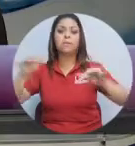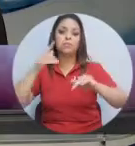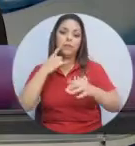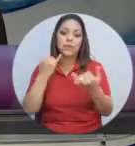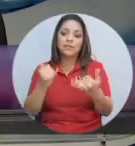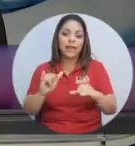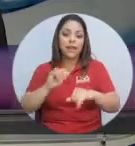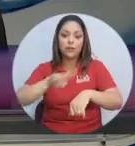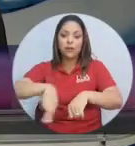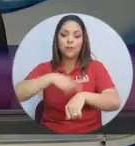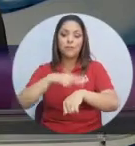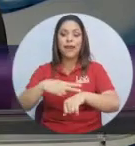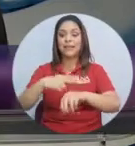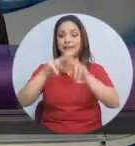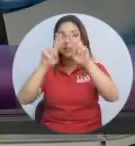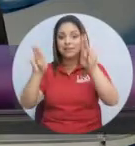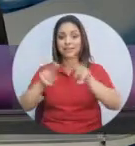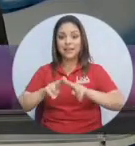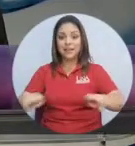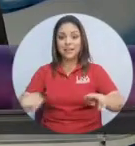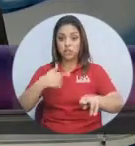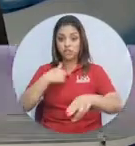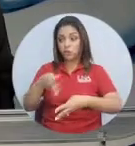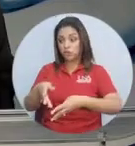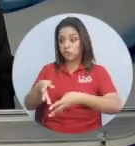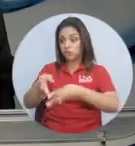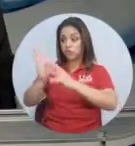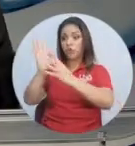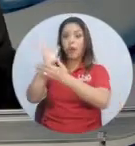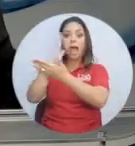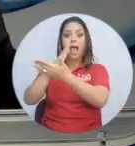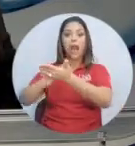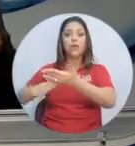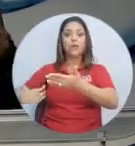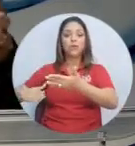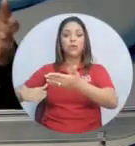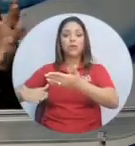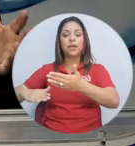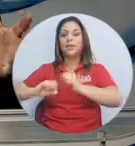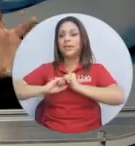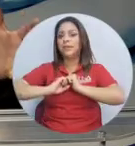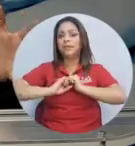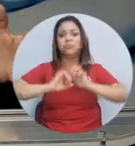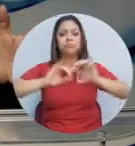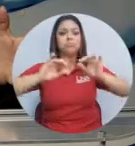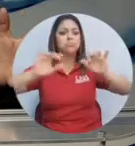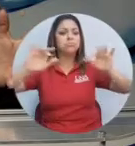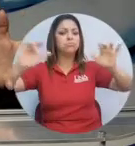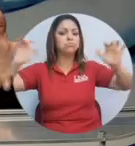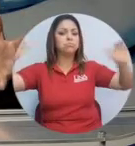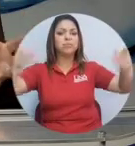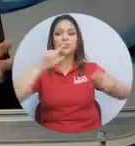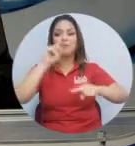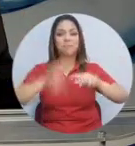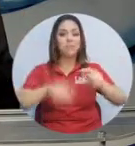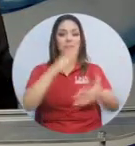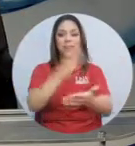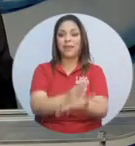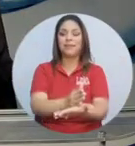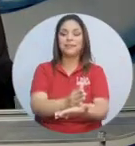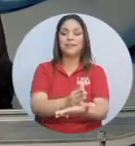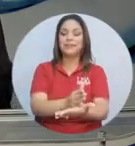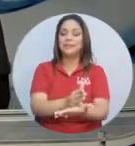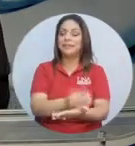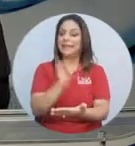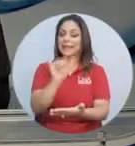naturaleza del ciberbullying. Una vez que usted tiró algo a la red, se hace grande, grande, grande e imparable, ¿verdad? Y